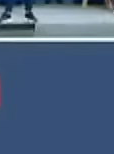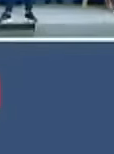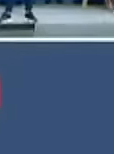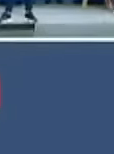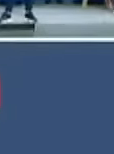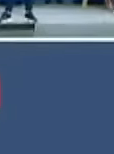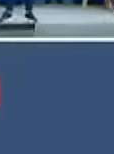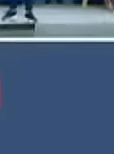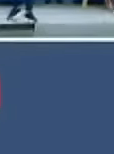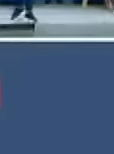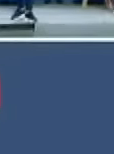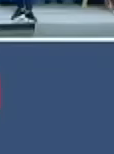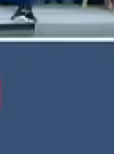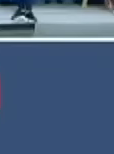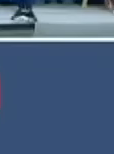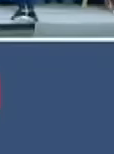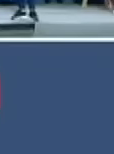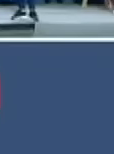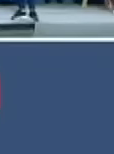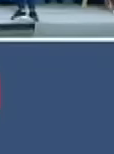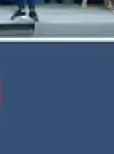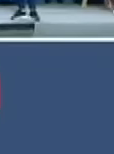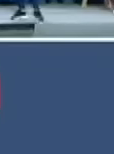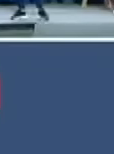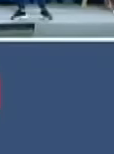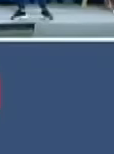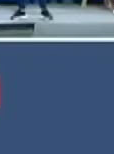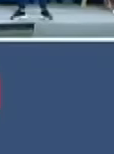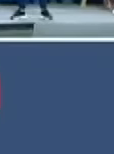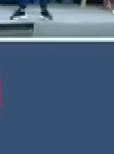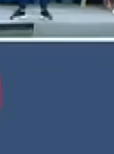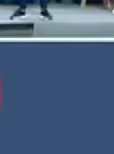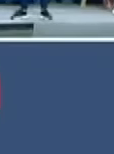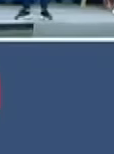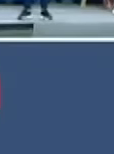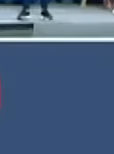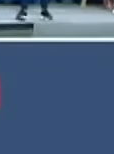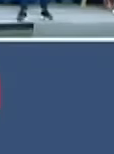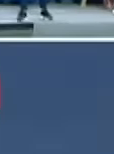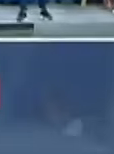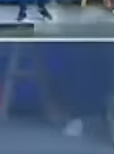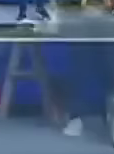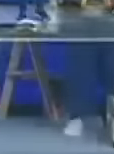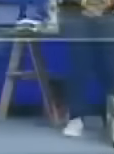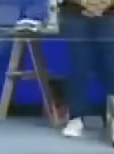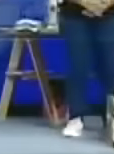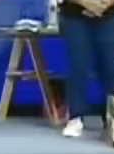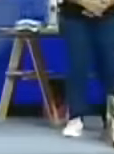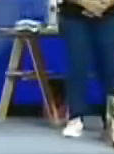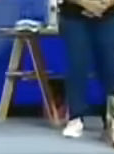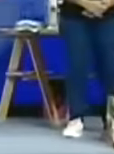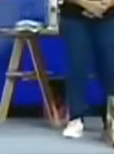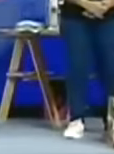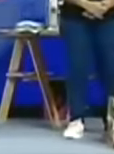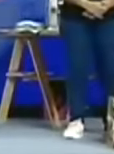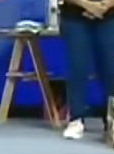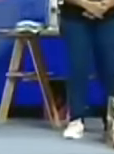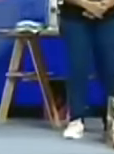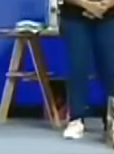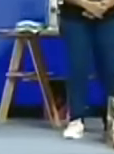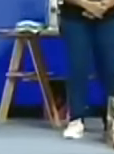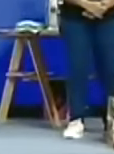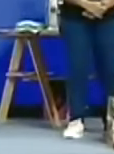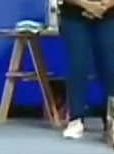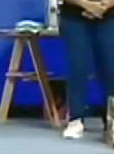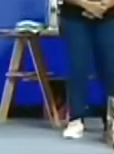Castillo. Alejandra, ¿qué nos puedes decir del sistema de gobierno popular? Aló, aló, buenas tardes. Bueno,